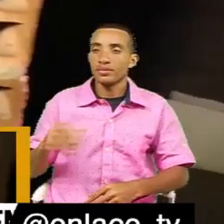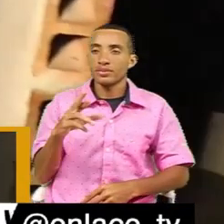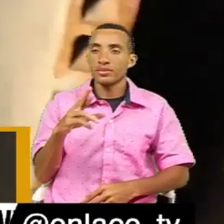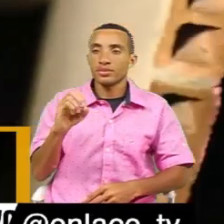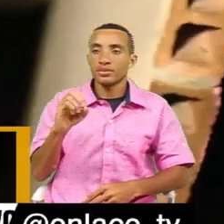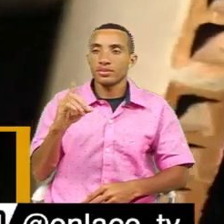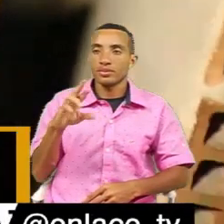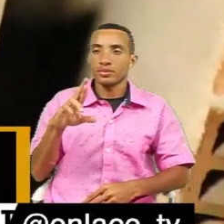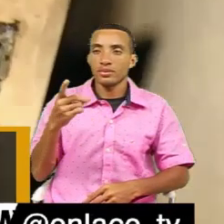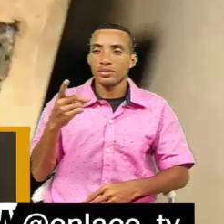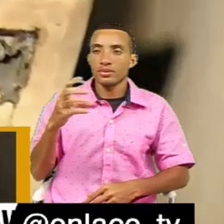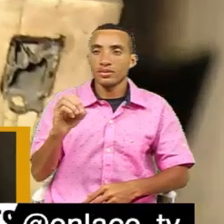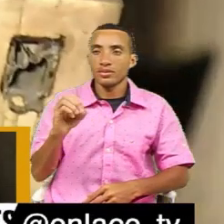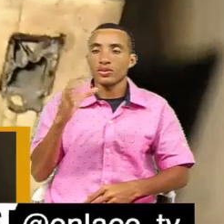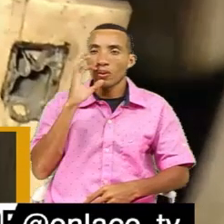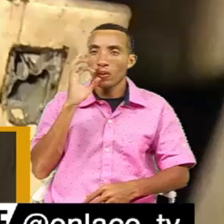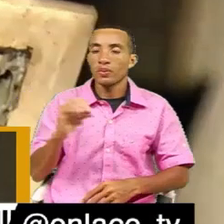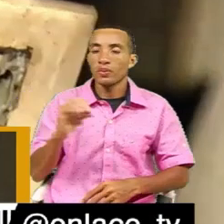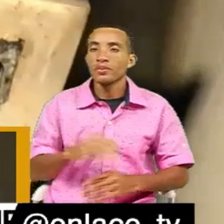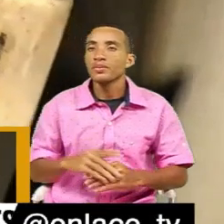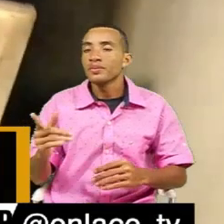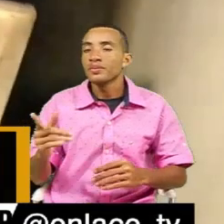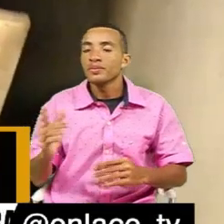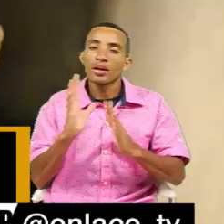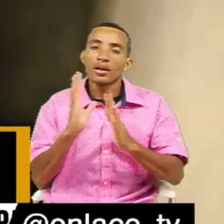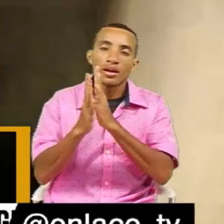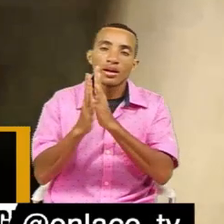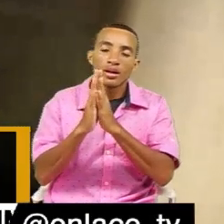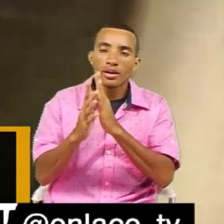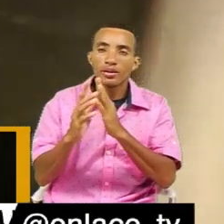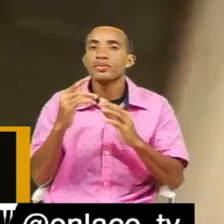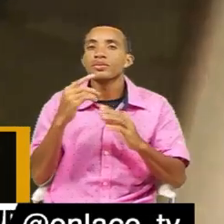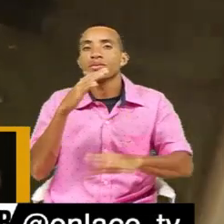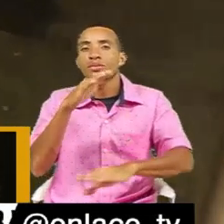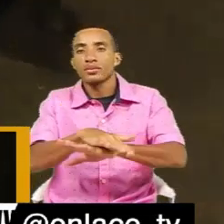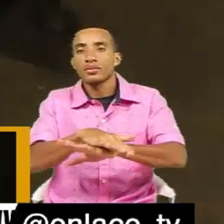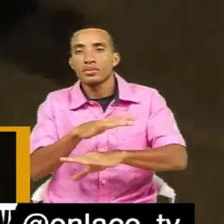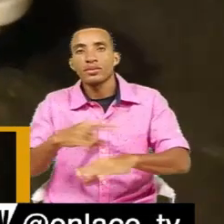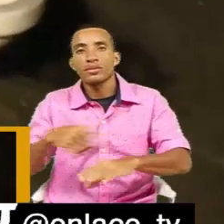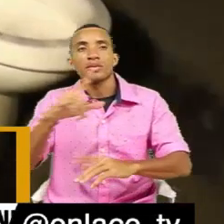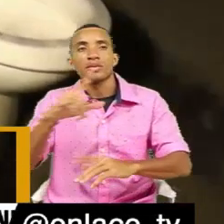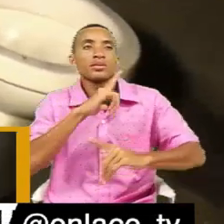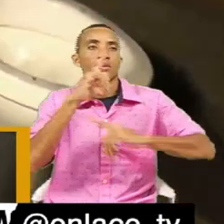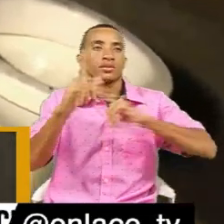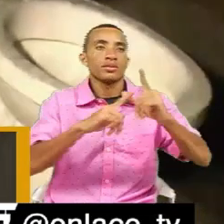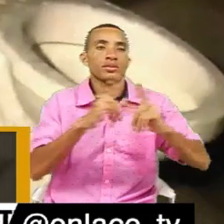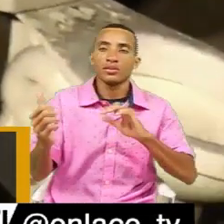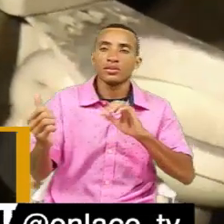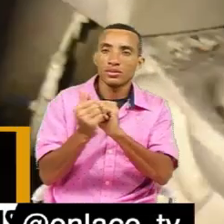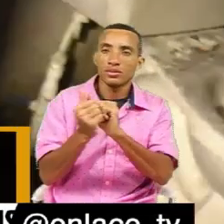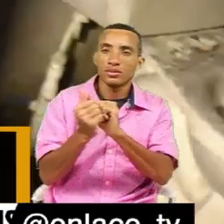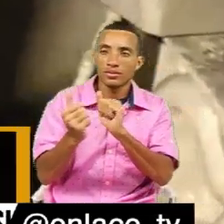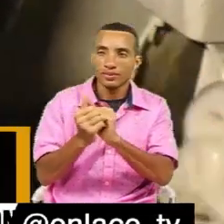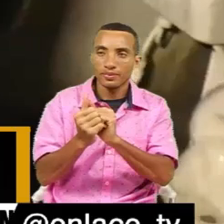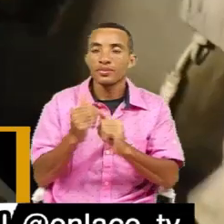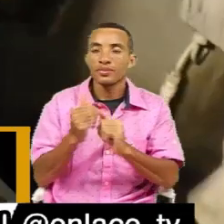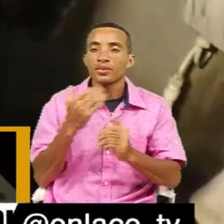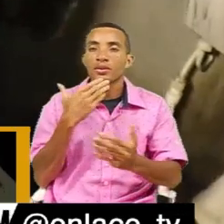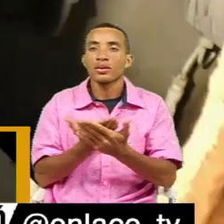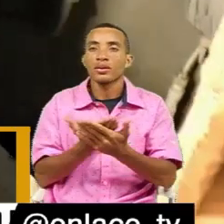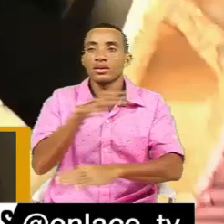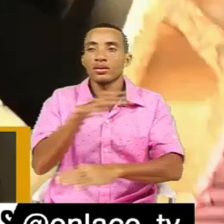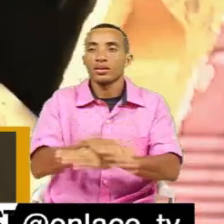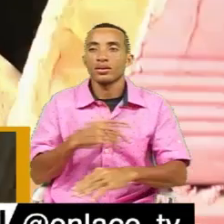Minas del Paraíso, pues nos va a hablar justamente de esa jornada que emprendieron en horas de la tarde en compañía de otros líderes. Rodrigo, buenas tardes. Muy buenas tardes, mi nombre es Rodrigo